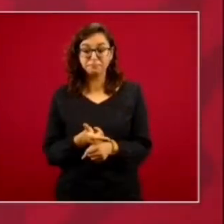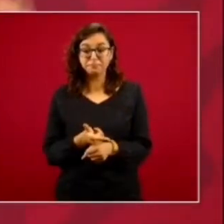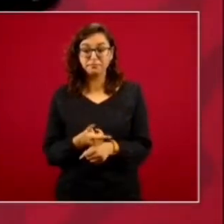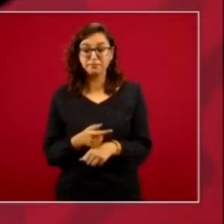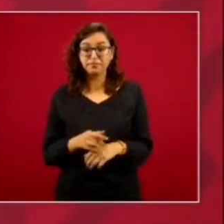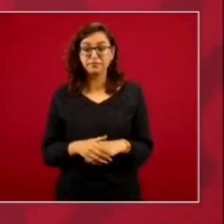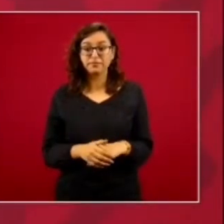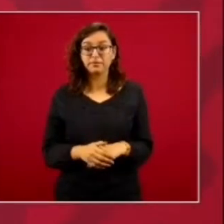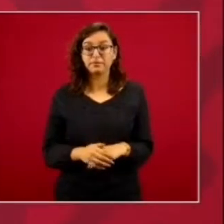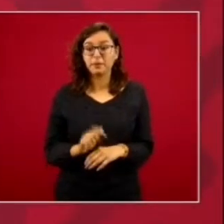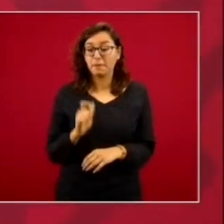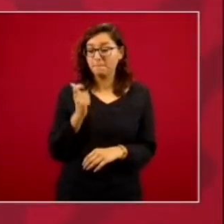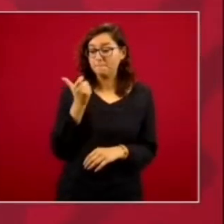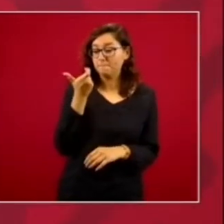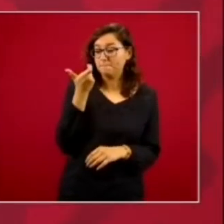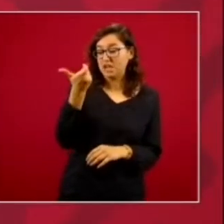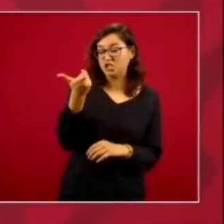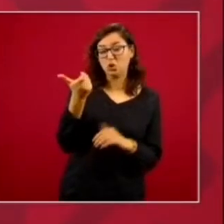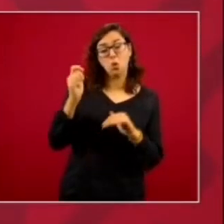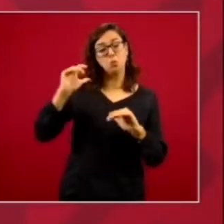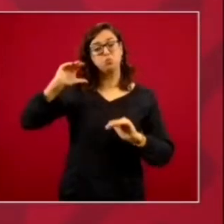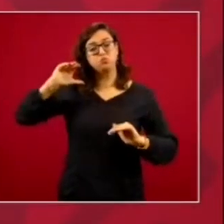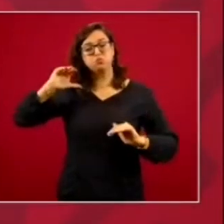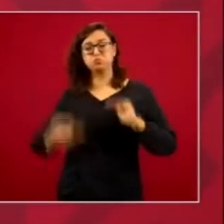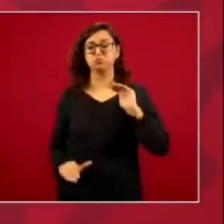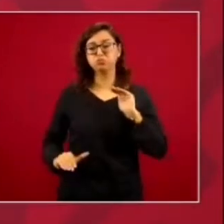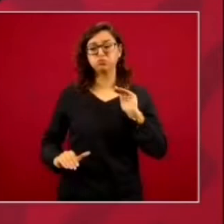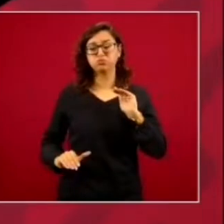se deprecia el peso, dice el Reforma.